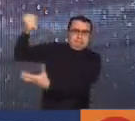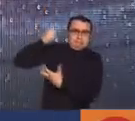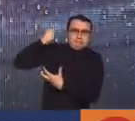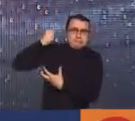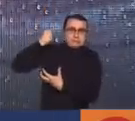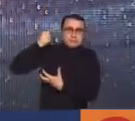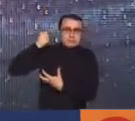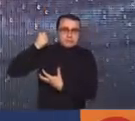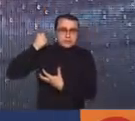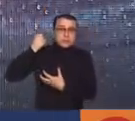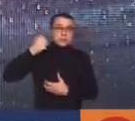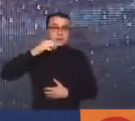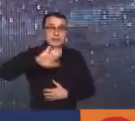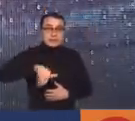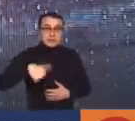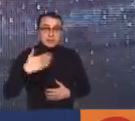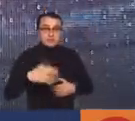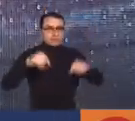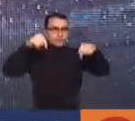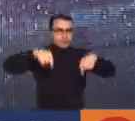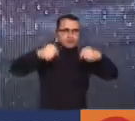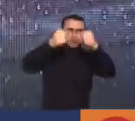quitándonos muchas capacidades